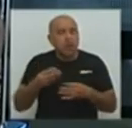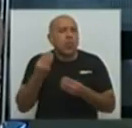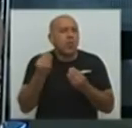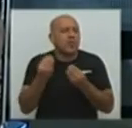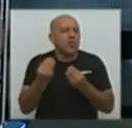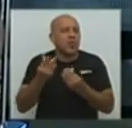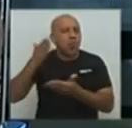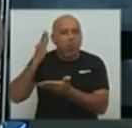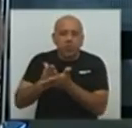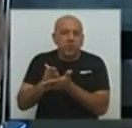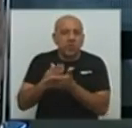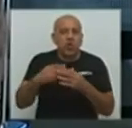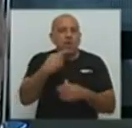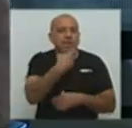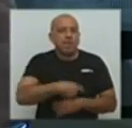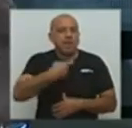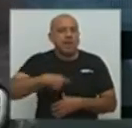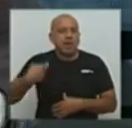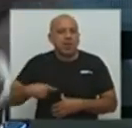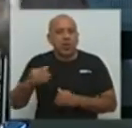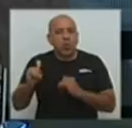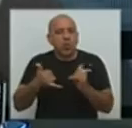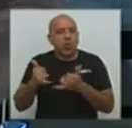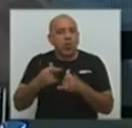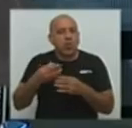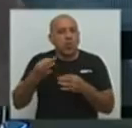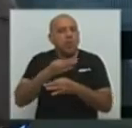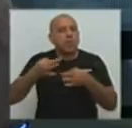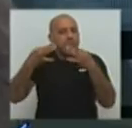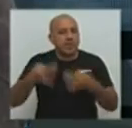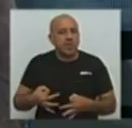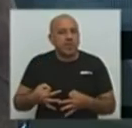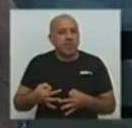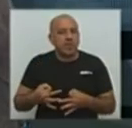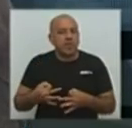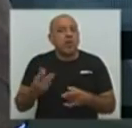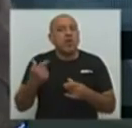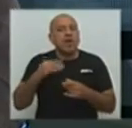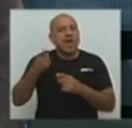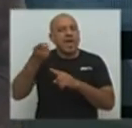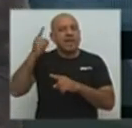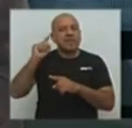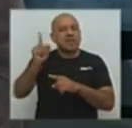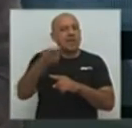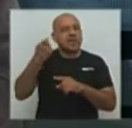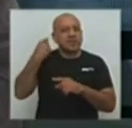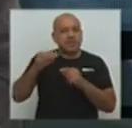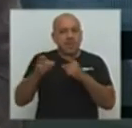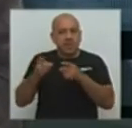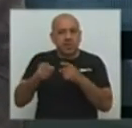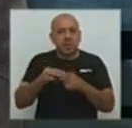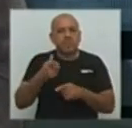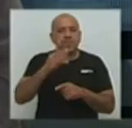muy bien y ganó el campeonato desde que se fue diego aguirre en aquel campeonato que hizo una cantidad de puntos hasta el día de hoy han pasado una cantidad de